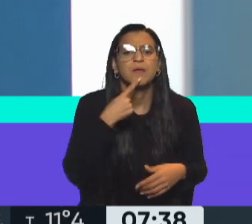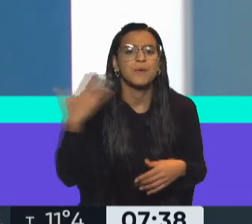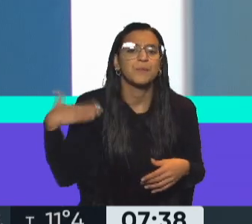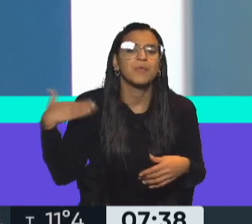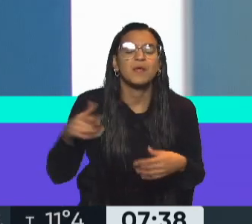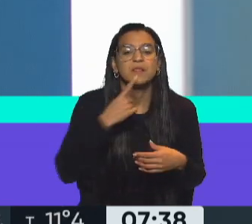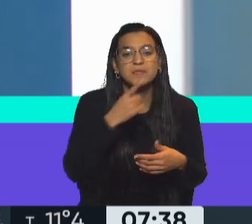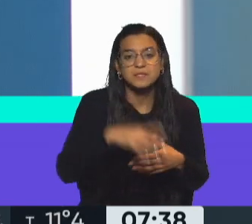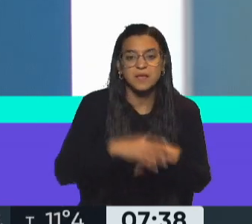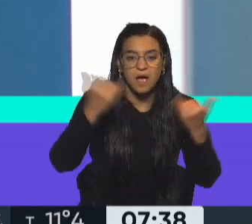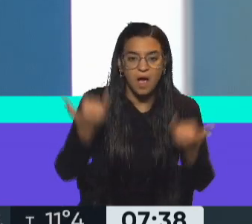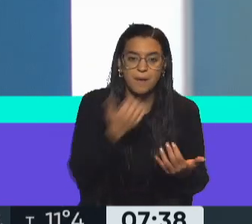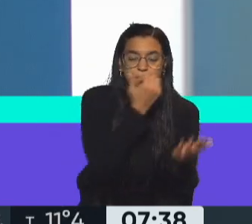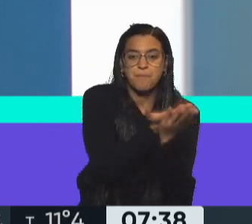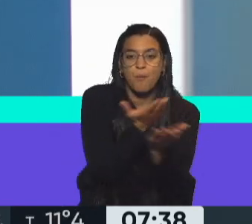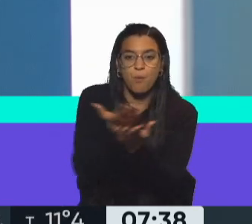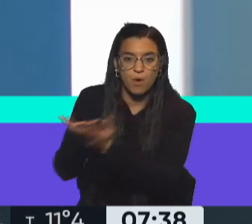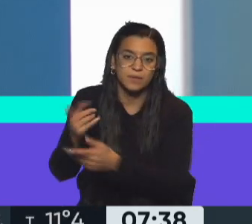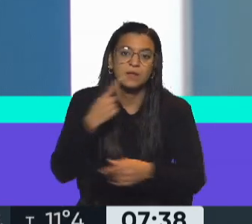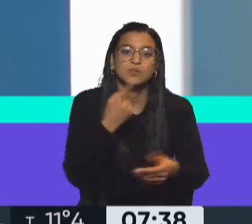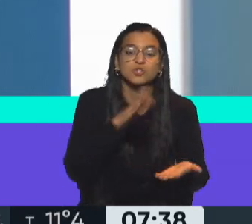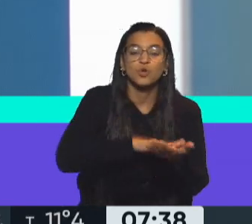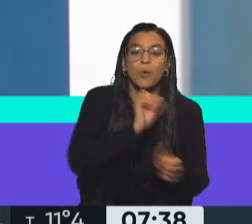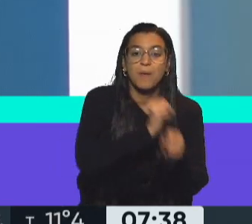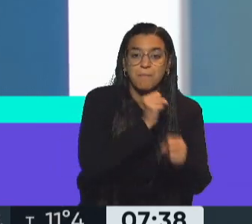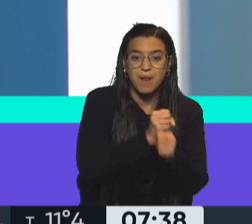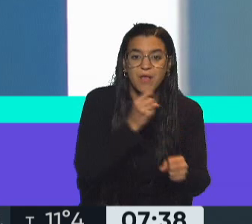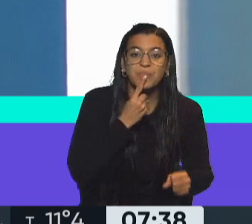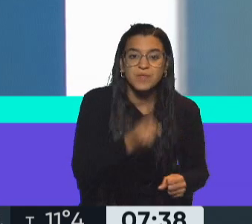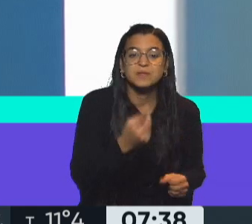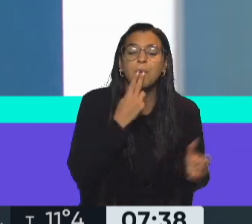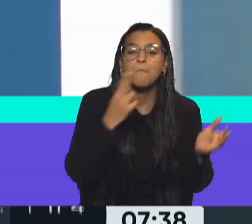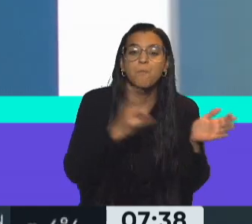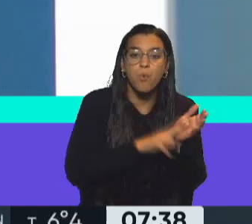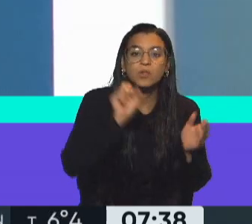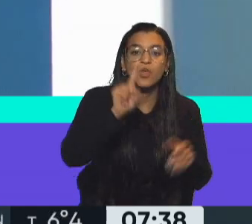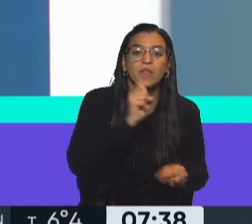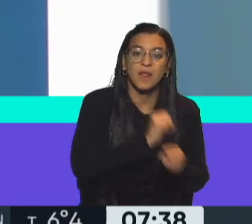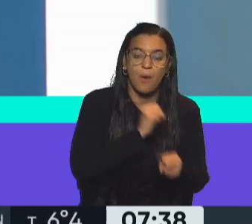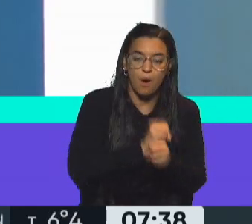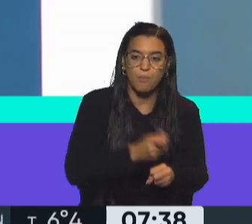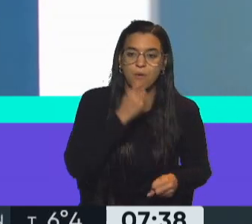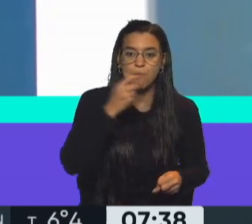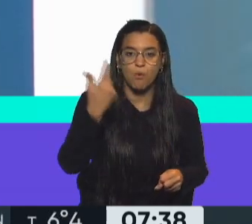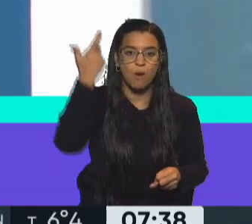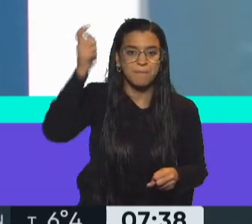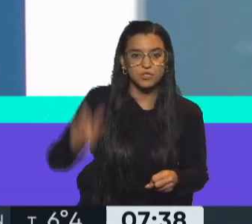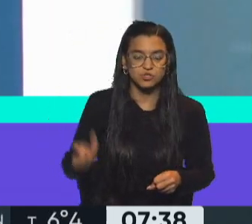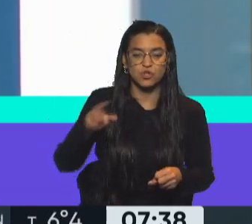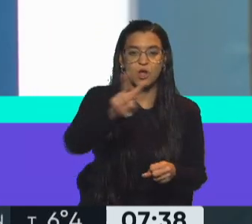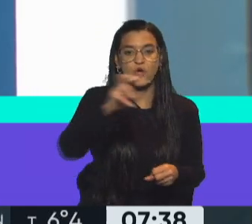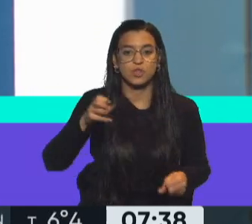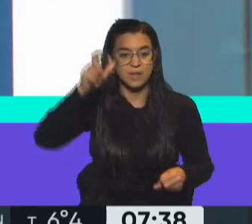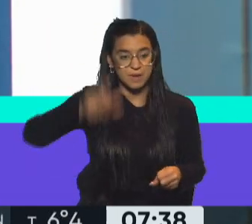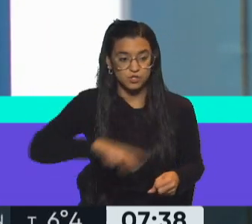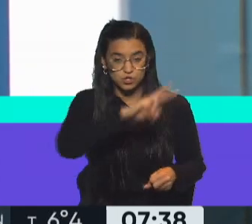es, tiene varias propuestas en las que se refiere a empleo, habla de los impuestos al trabajo. Digo, cuando un empresario contrata a un